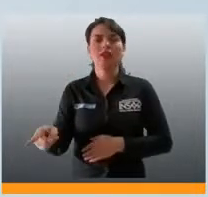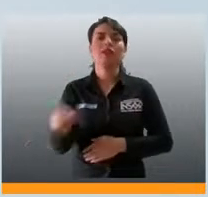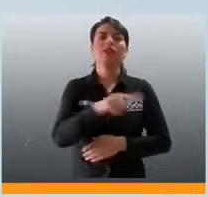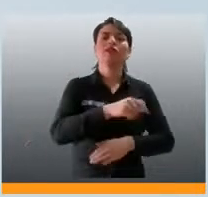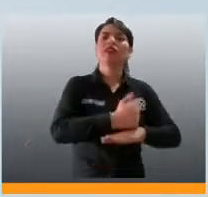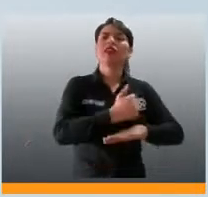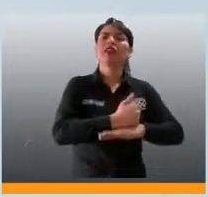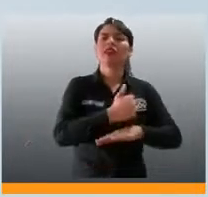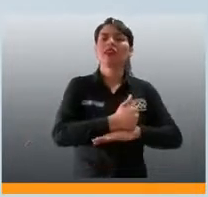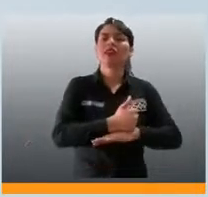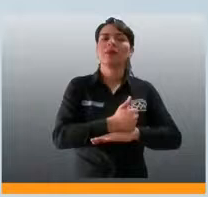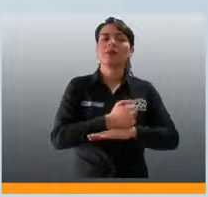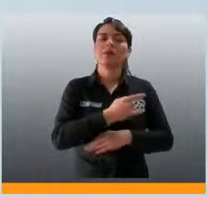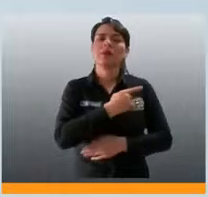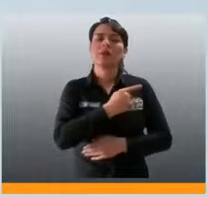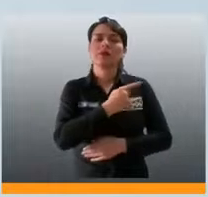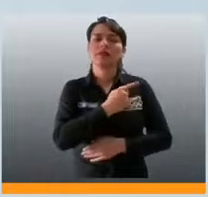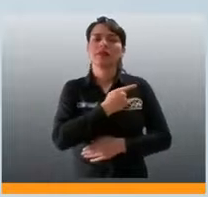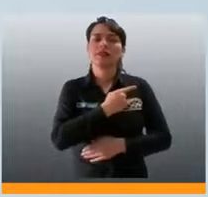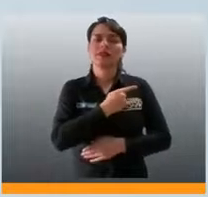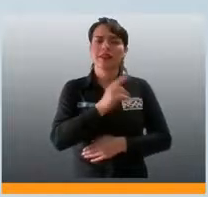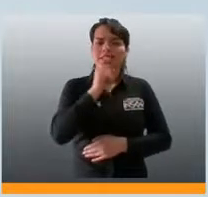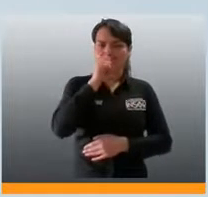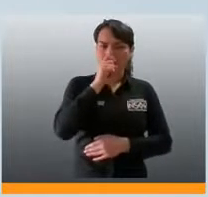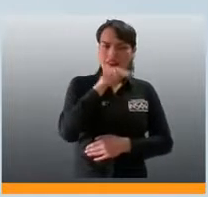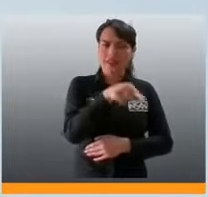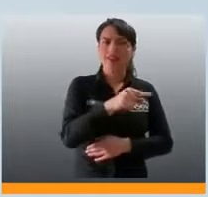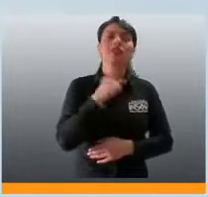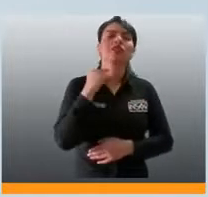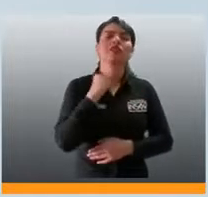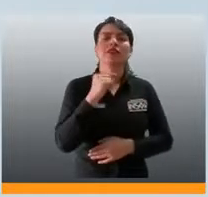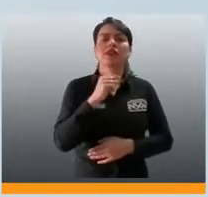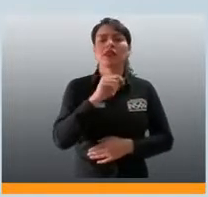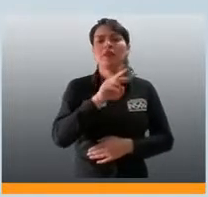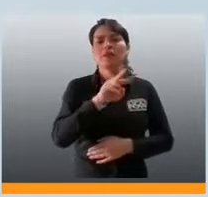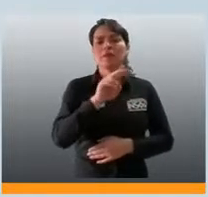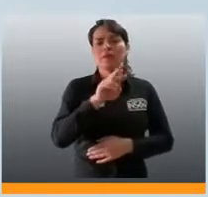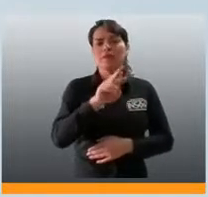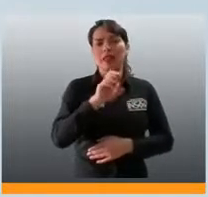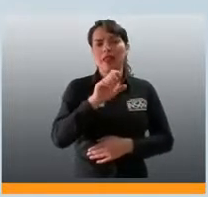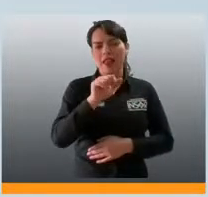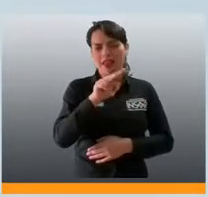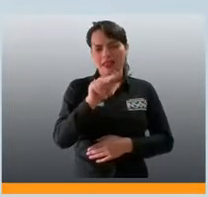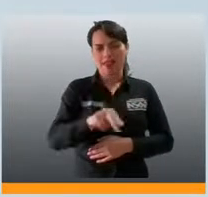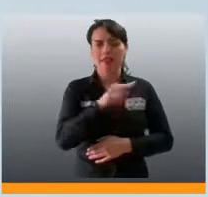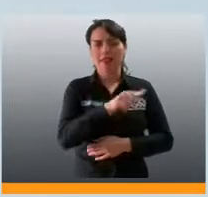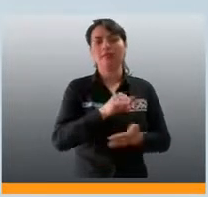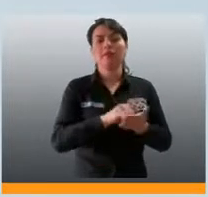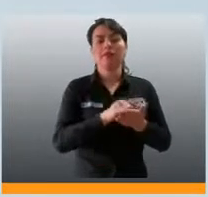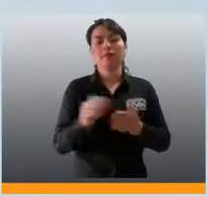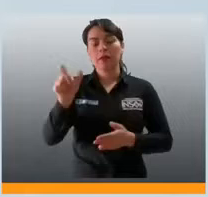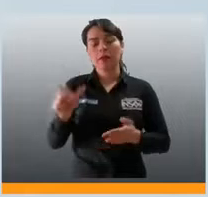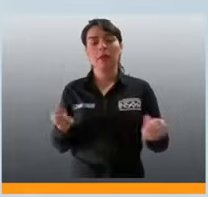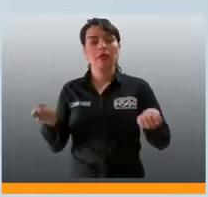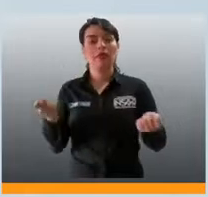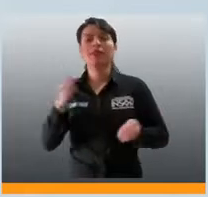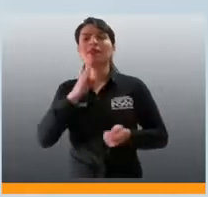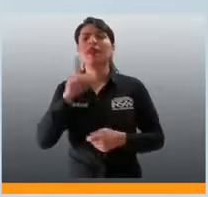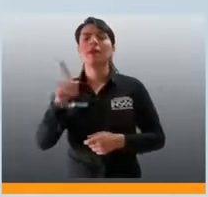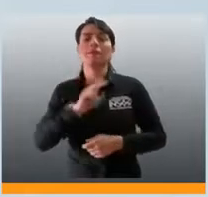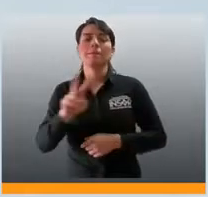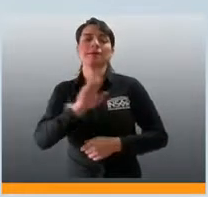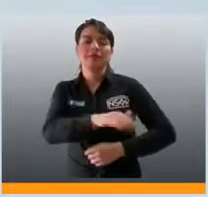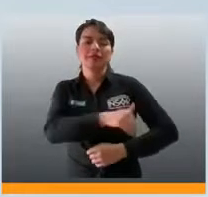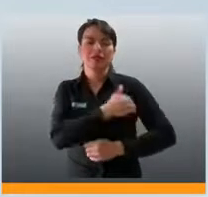y al rector de la Universidad Javeriana, el padre Peláez. Bajo la moderación del señor viceministro de Educación, Luis